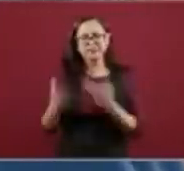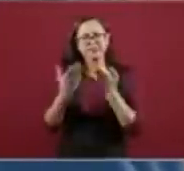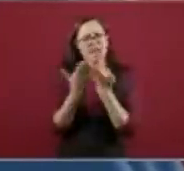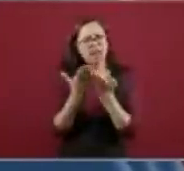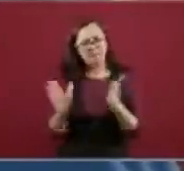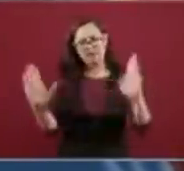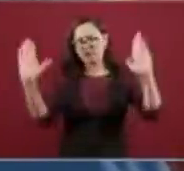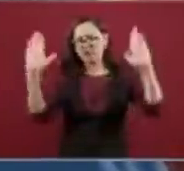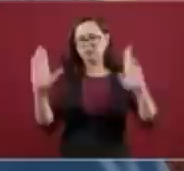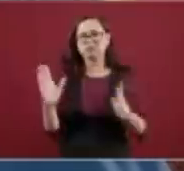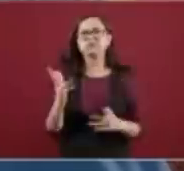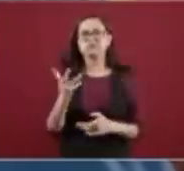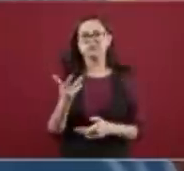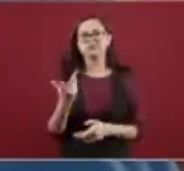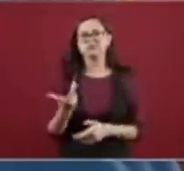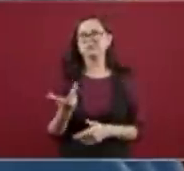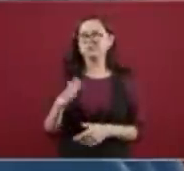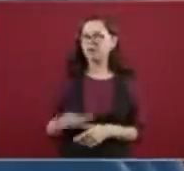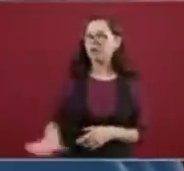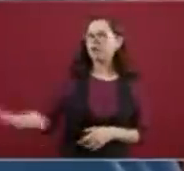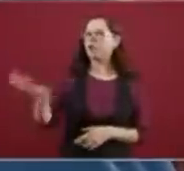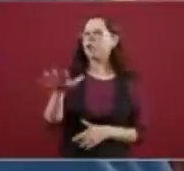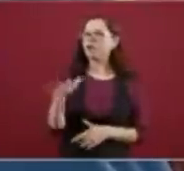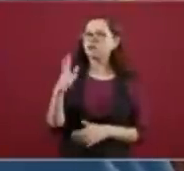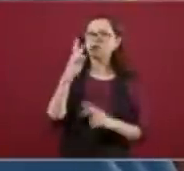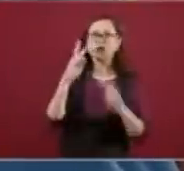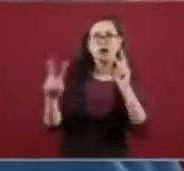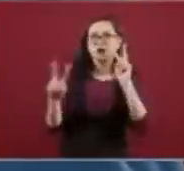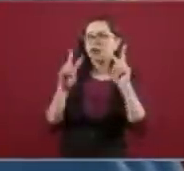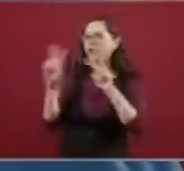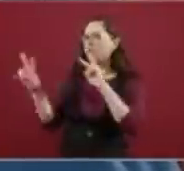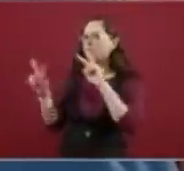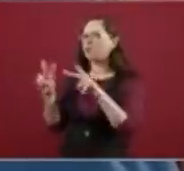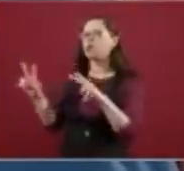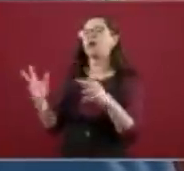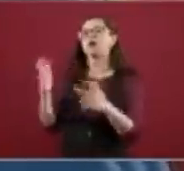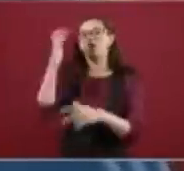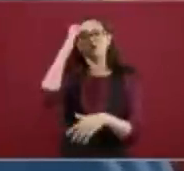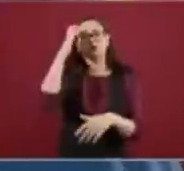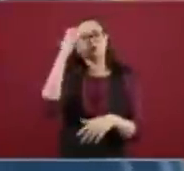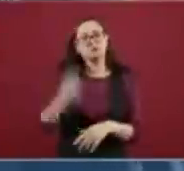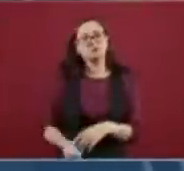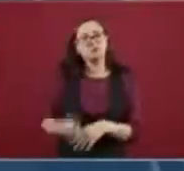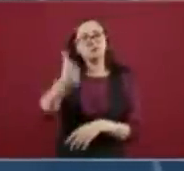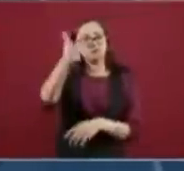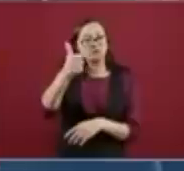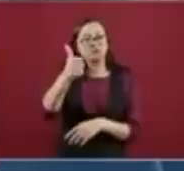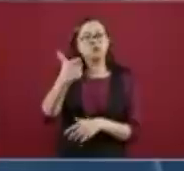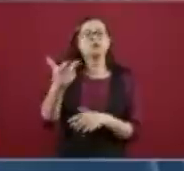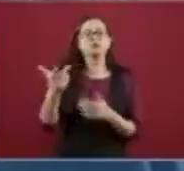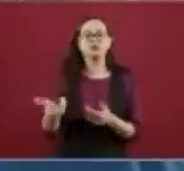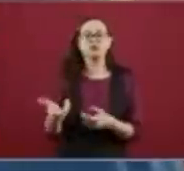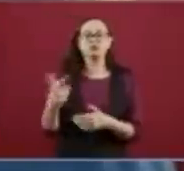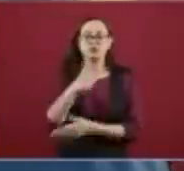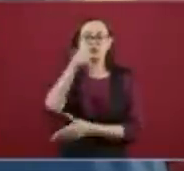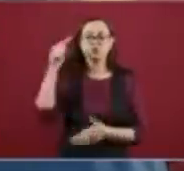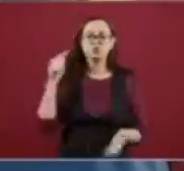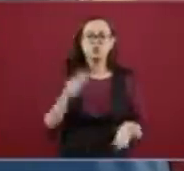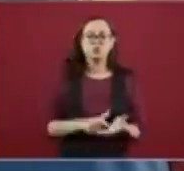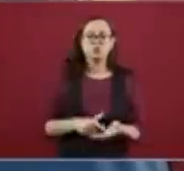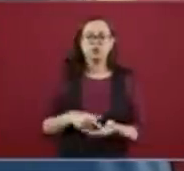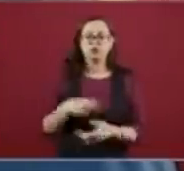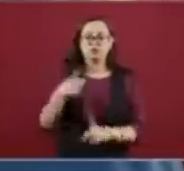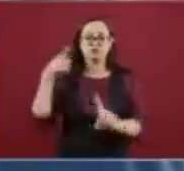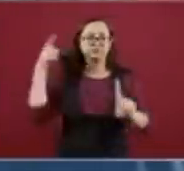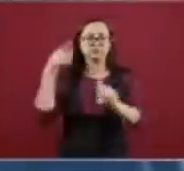este gran territorio que hoy vamos justamente a ver como un solo